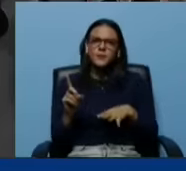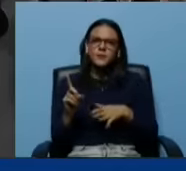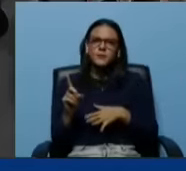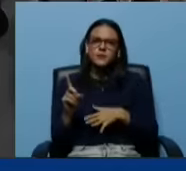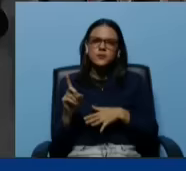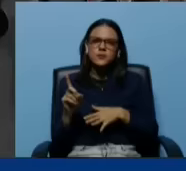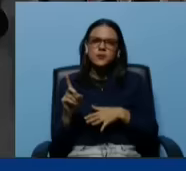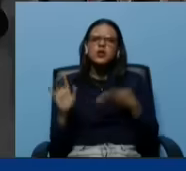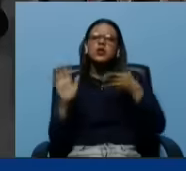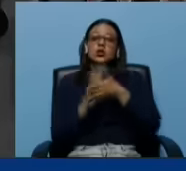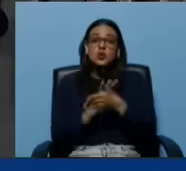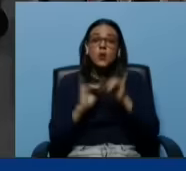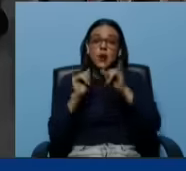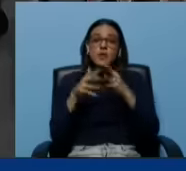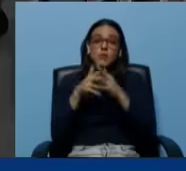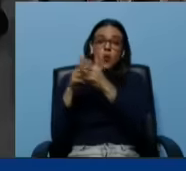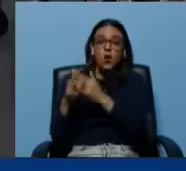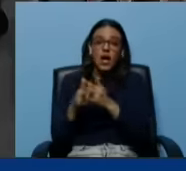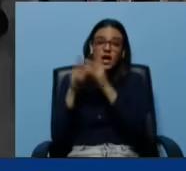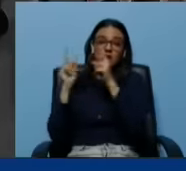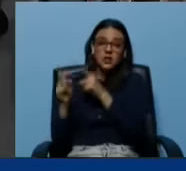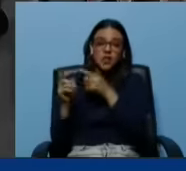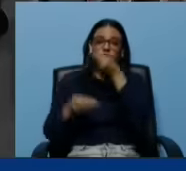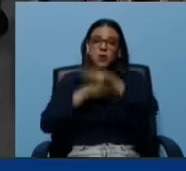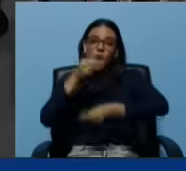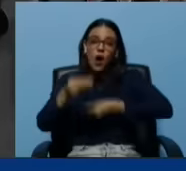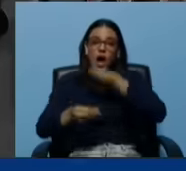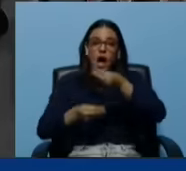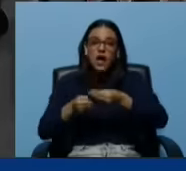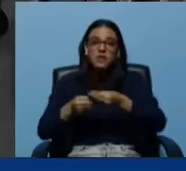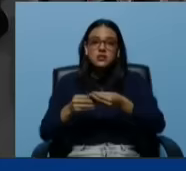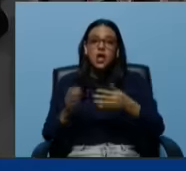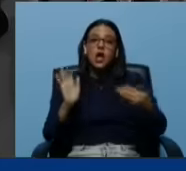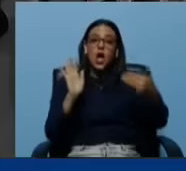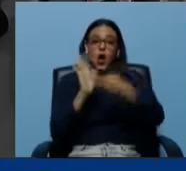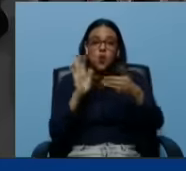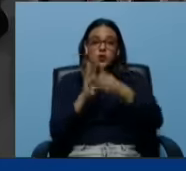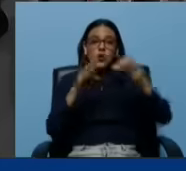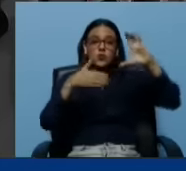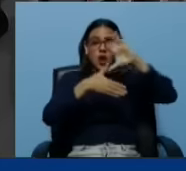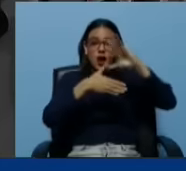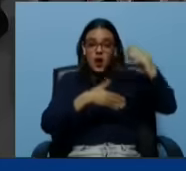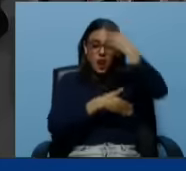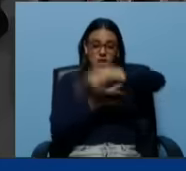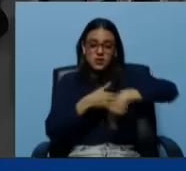de los Estados Unidos y su comportamiento hacia Latinoamérica y el Caribe,